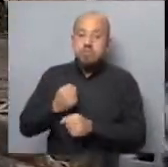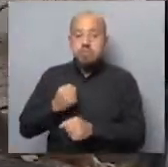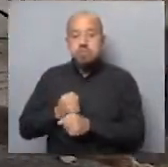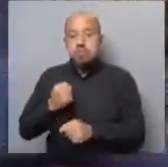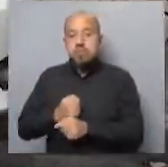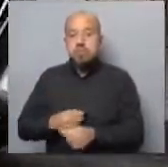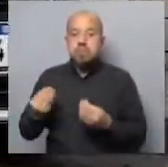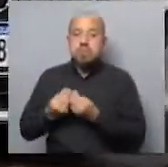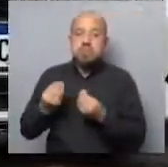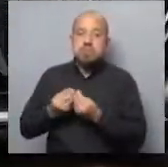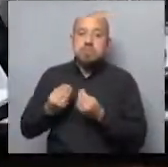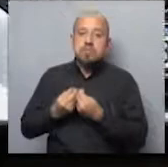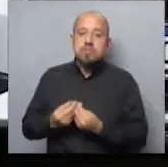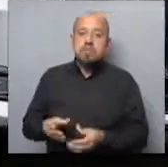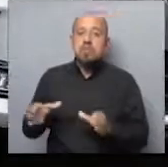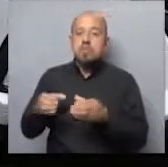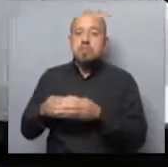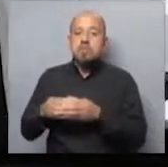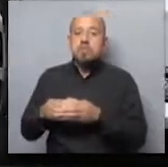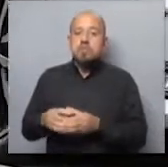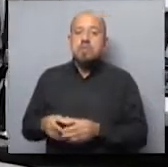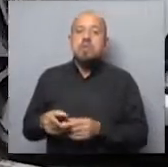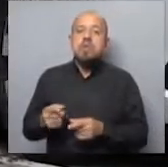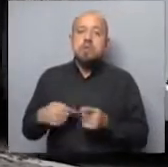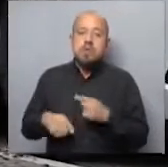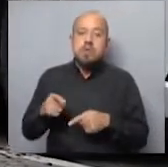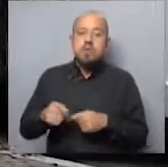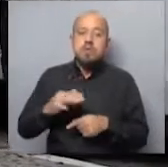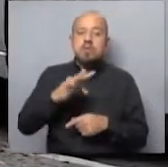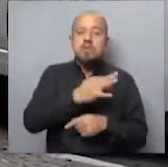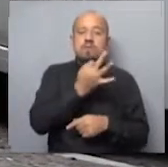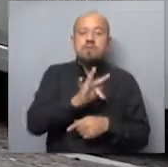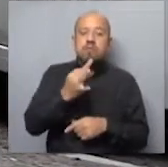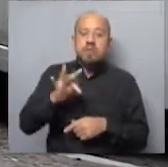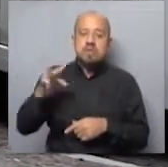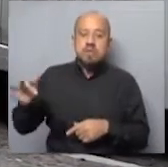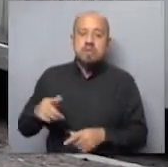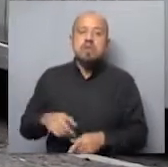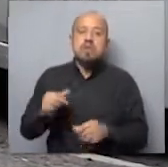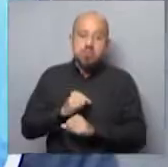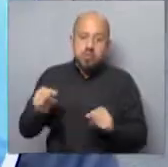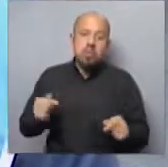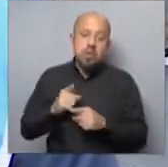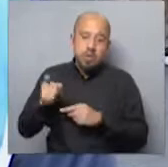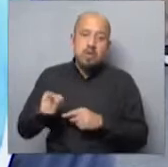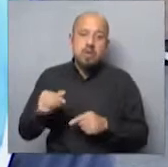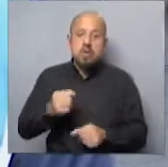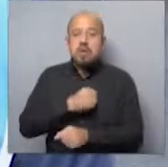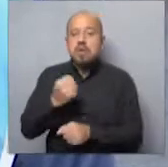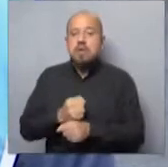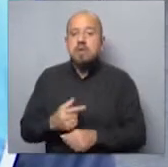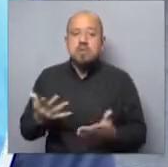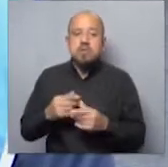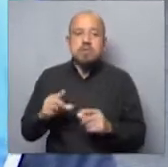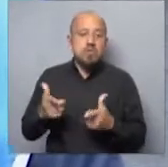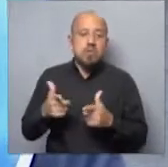poder agruparnos. Pero bueno, al final en Fuez nos dieron la oportunidad. Y hasta ahora estamos. ¿Porque no tenían